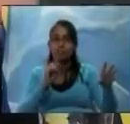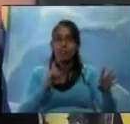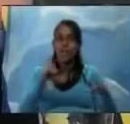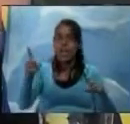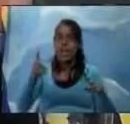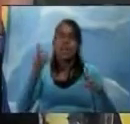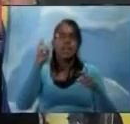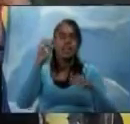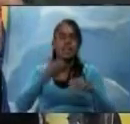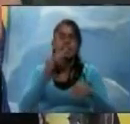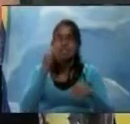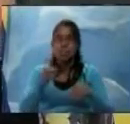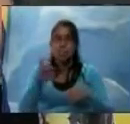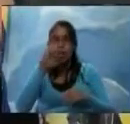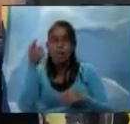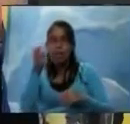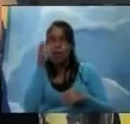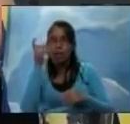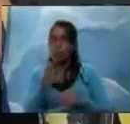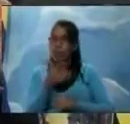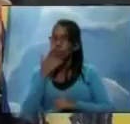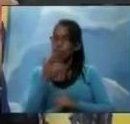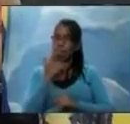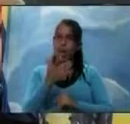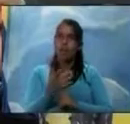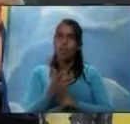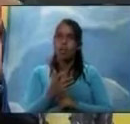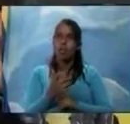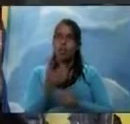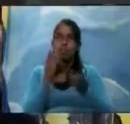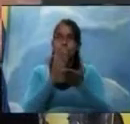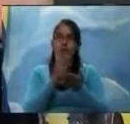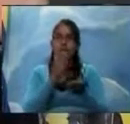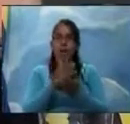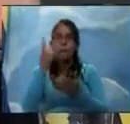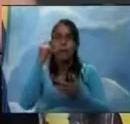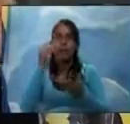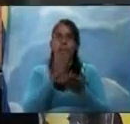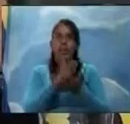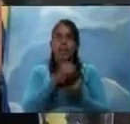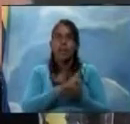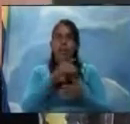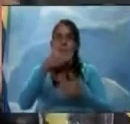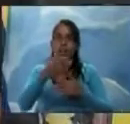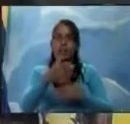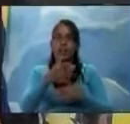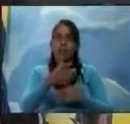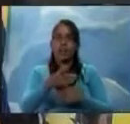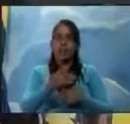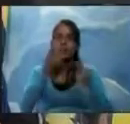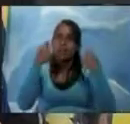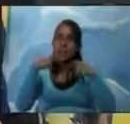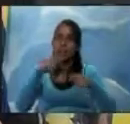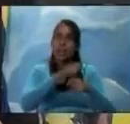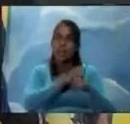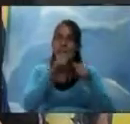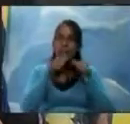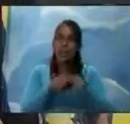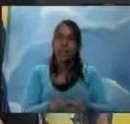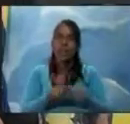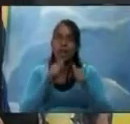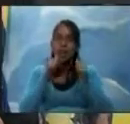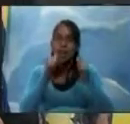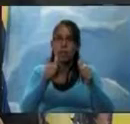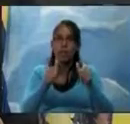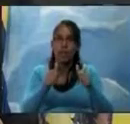flojo siempre anda buscando alguna excusa para excusarse detrás de ella y tratar de quedar bien